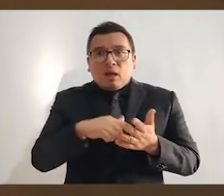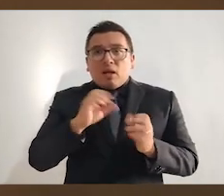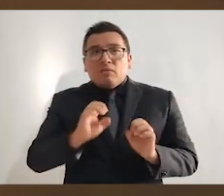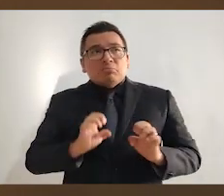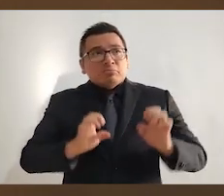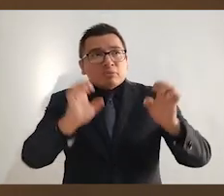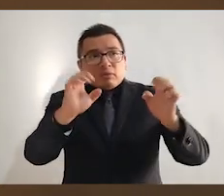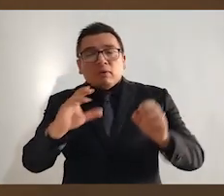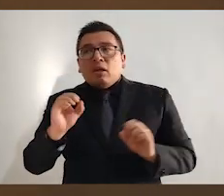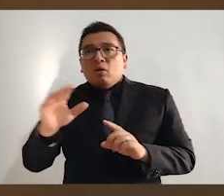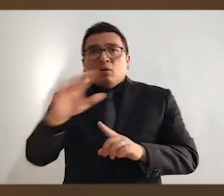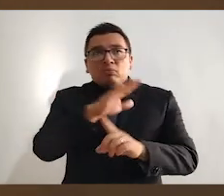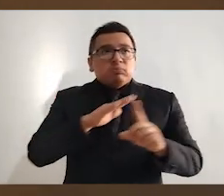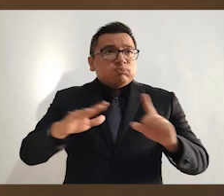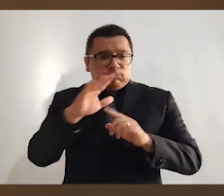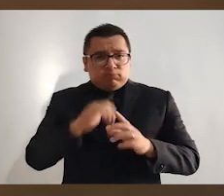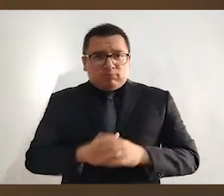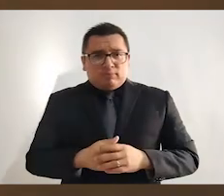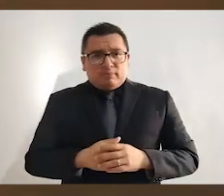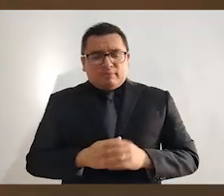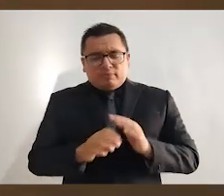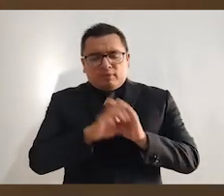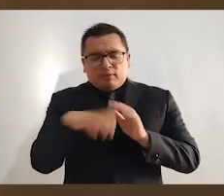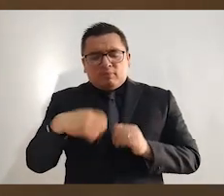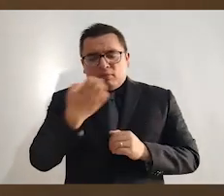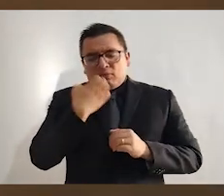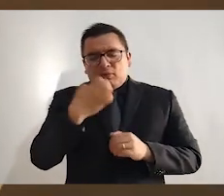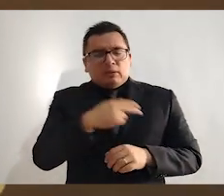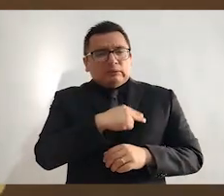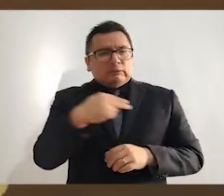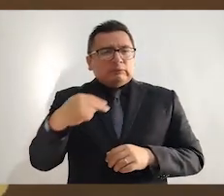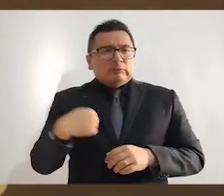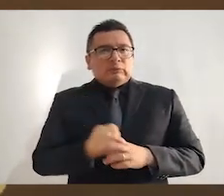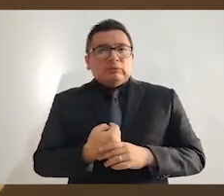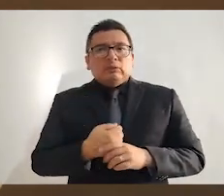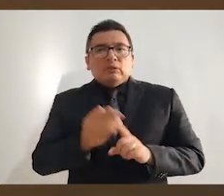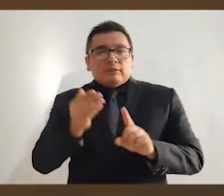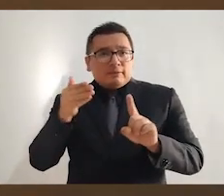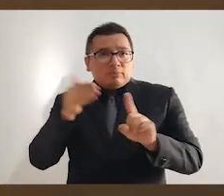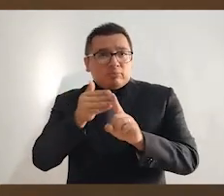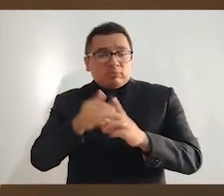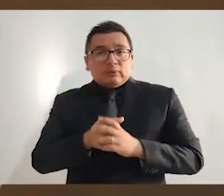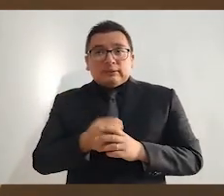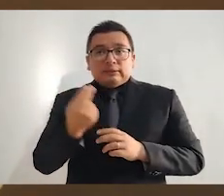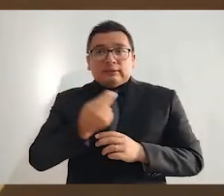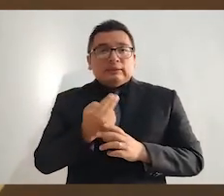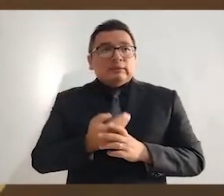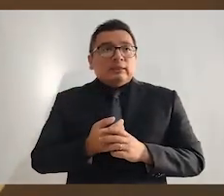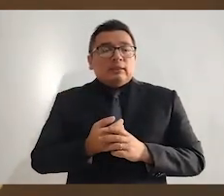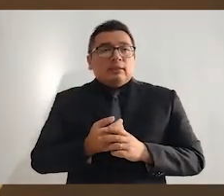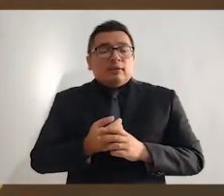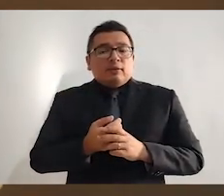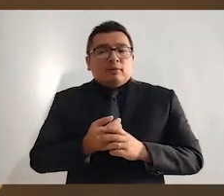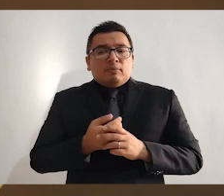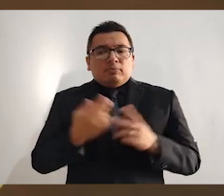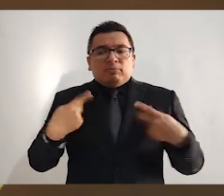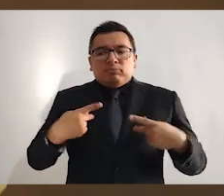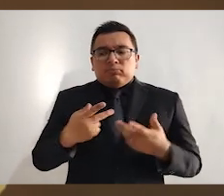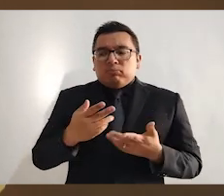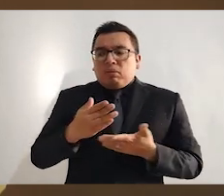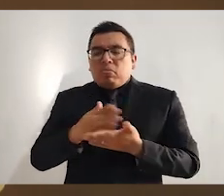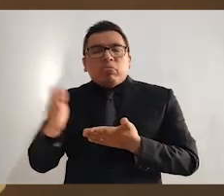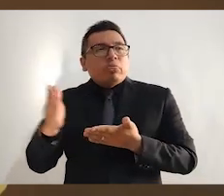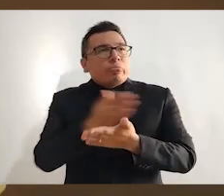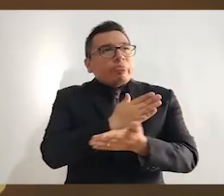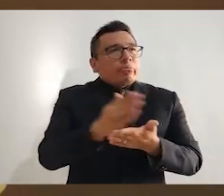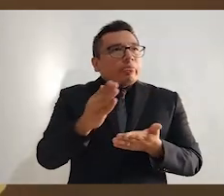los contextos. En el ámbito escolar trabajamos mucho con el eliminar esas barreras de atención y